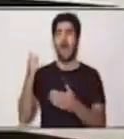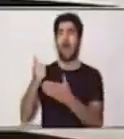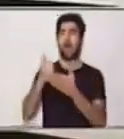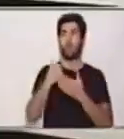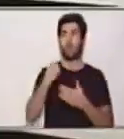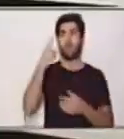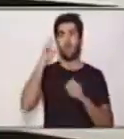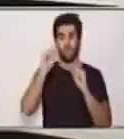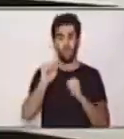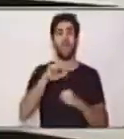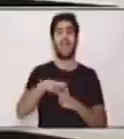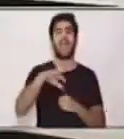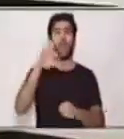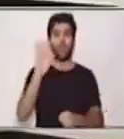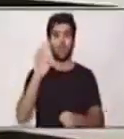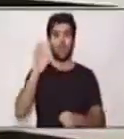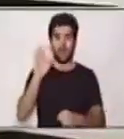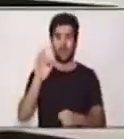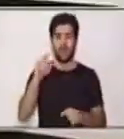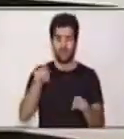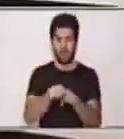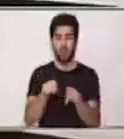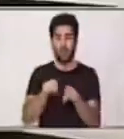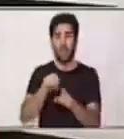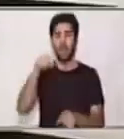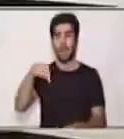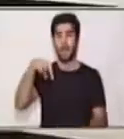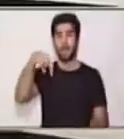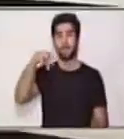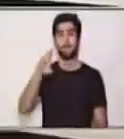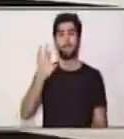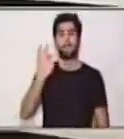ese promedio de los datos, hacia qué valor se está